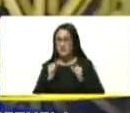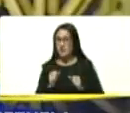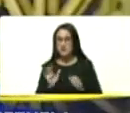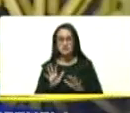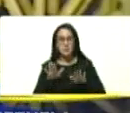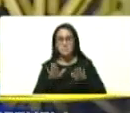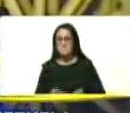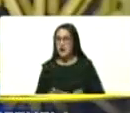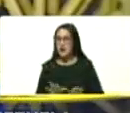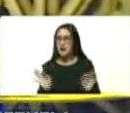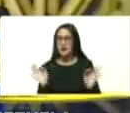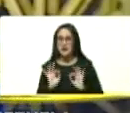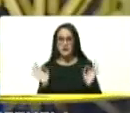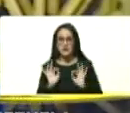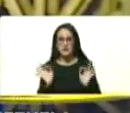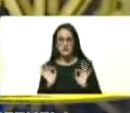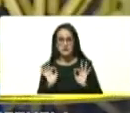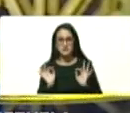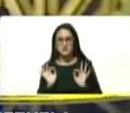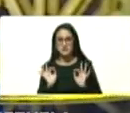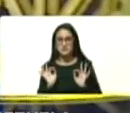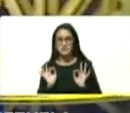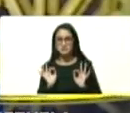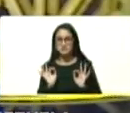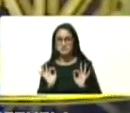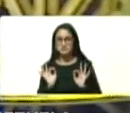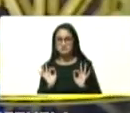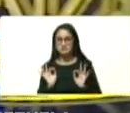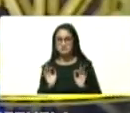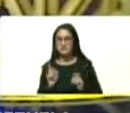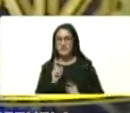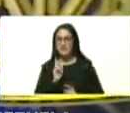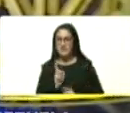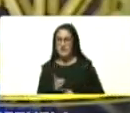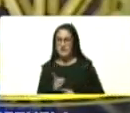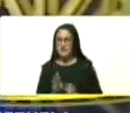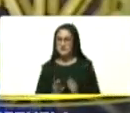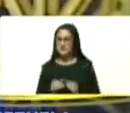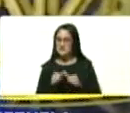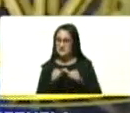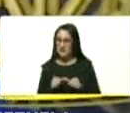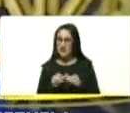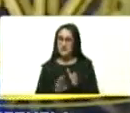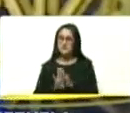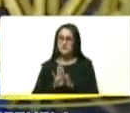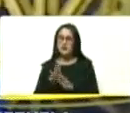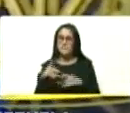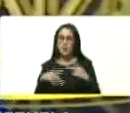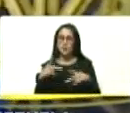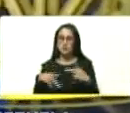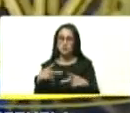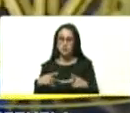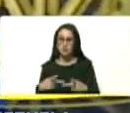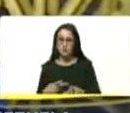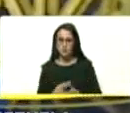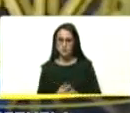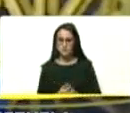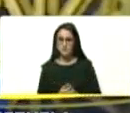nos debe detener nada ni nadie. Debemos echar espalante, pues, en la producción, en este